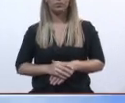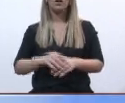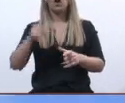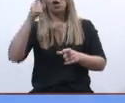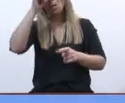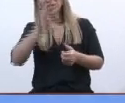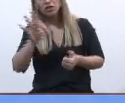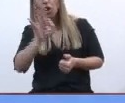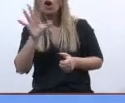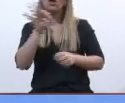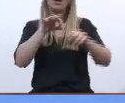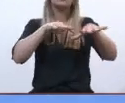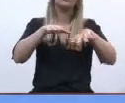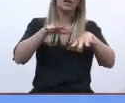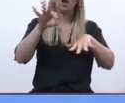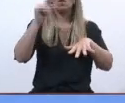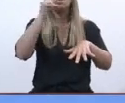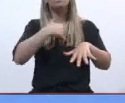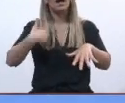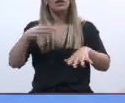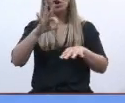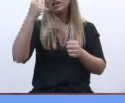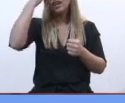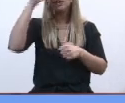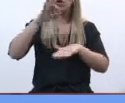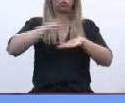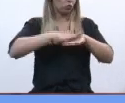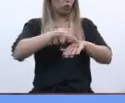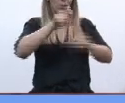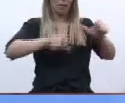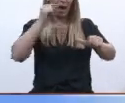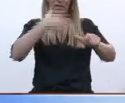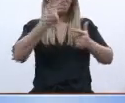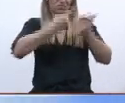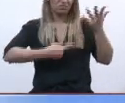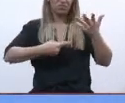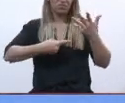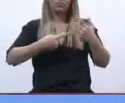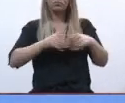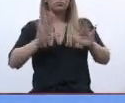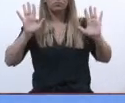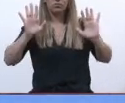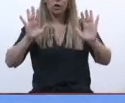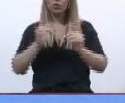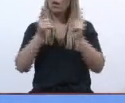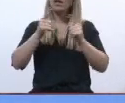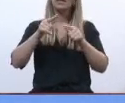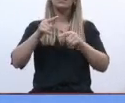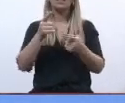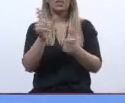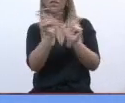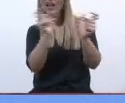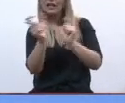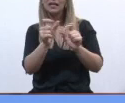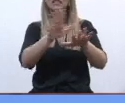opiniones expresadas o las creencias de sus padres o sus tutores o de sus familiares. No hay ninguna distinción de niños deseados o no